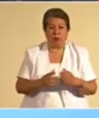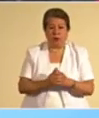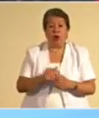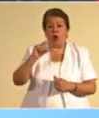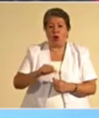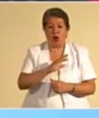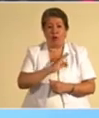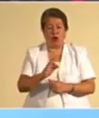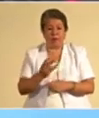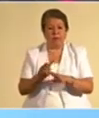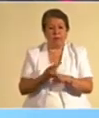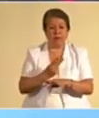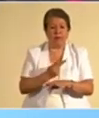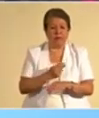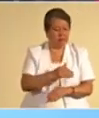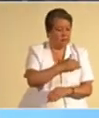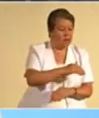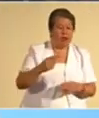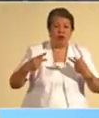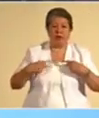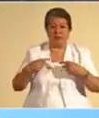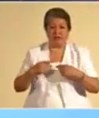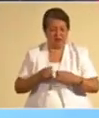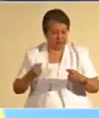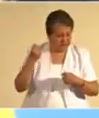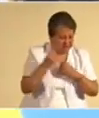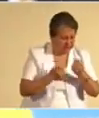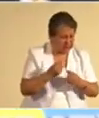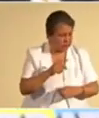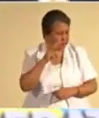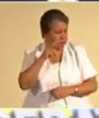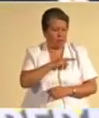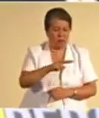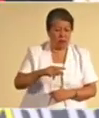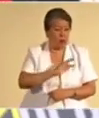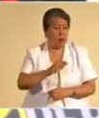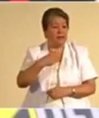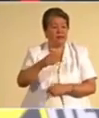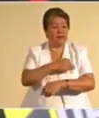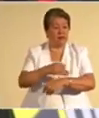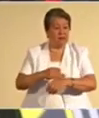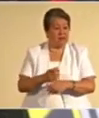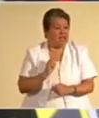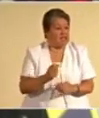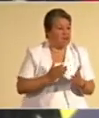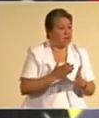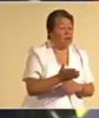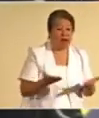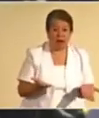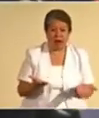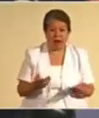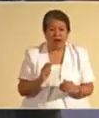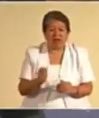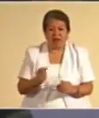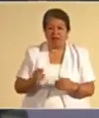Hoy podemos pasar al lado de alguien que están golpeando y pegándole, que puede ser tu familiar. ¿Y quién se mete? ¿Y quién